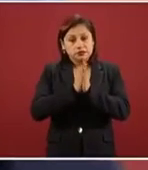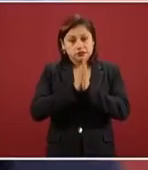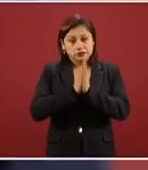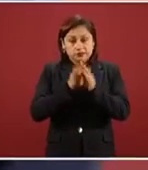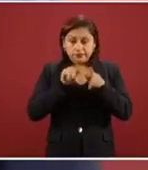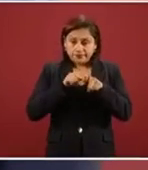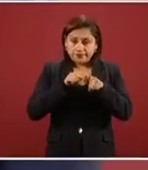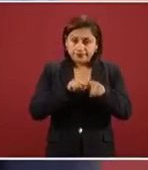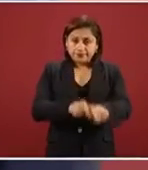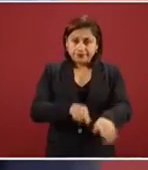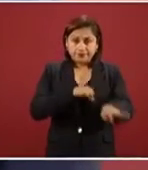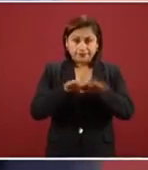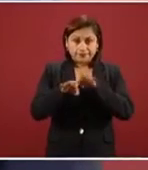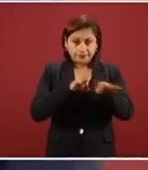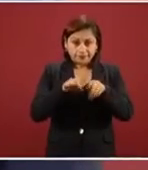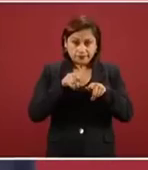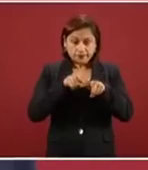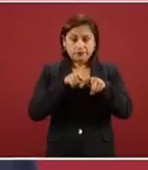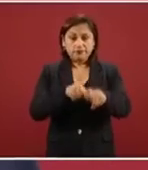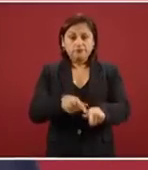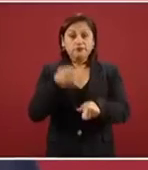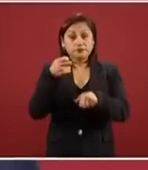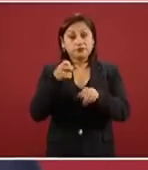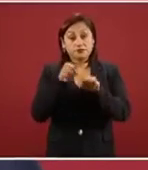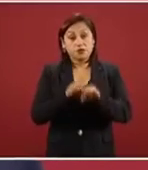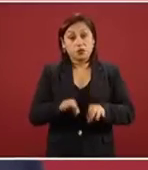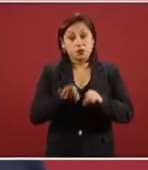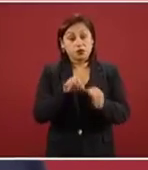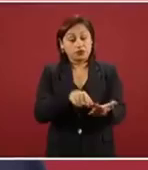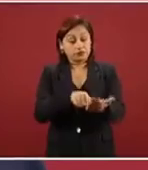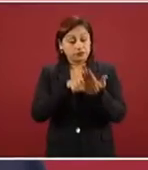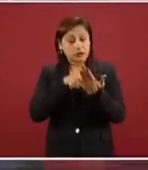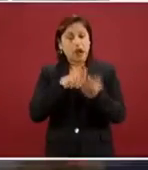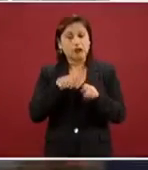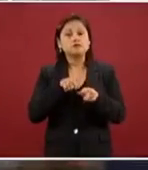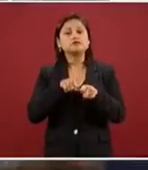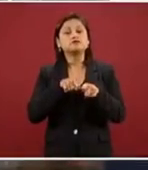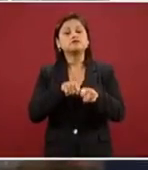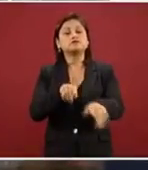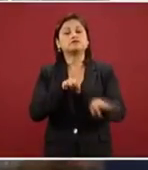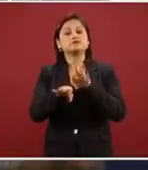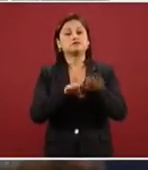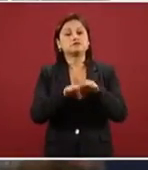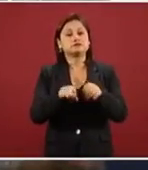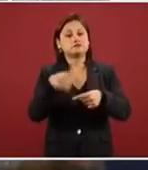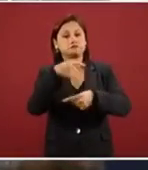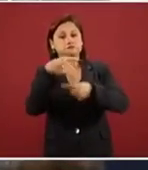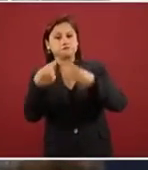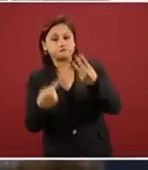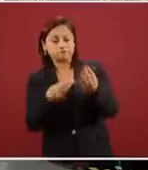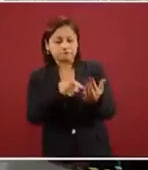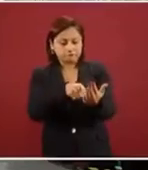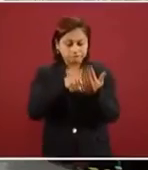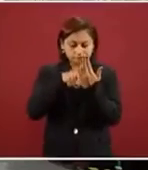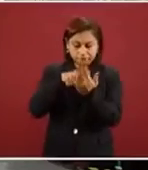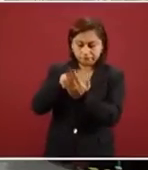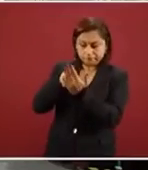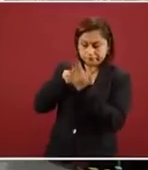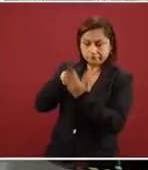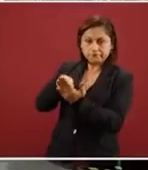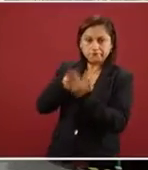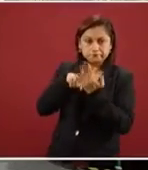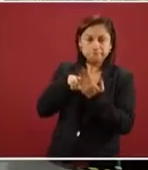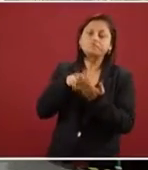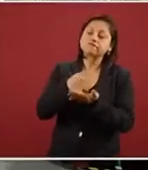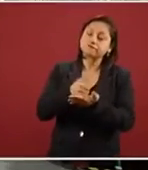importante, que haya trabajo. Entonces, son indicadores favorables.